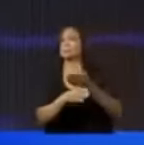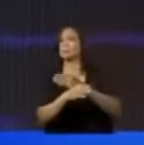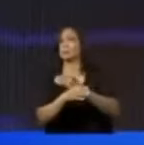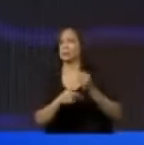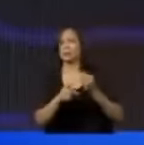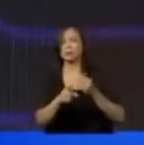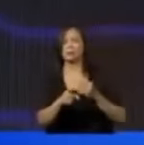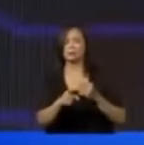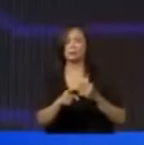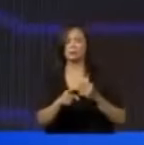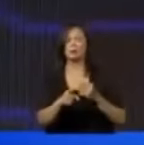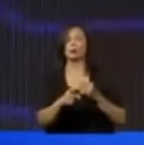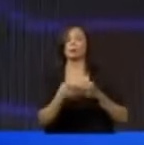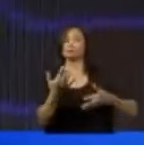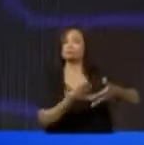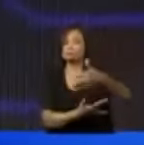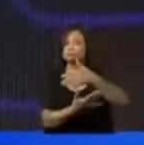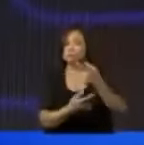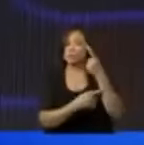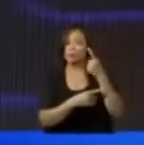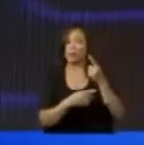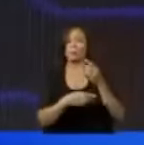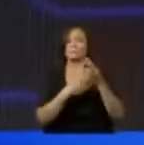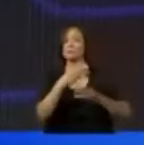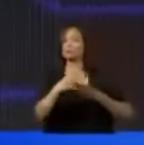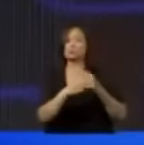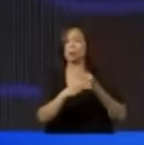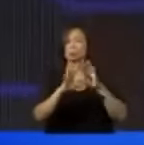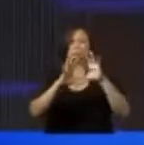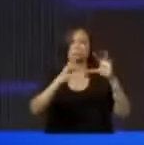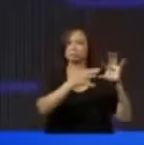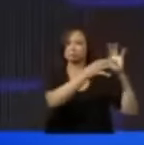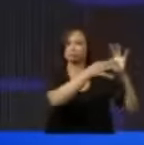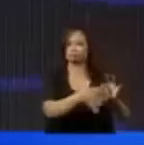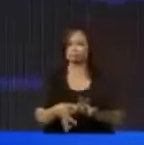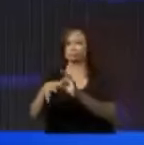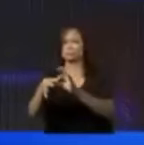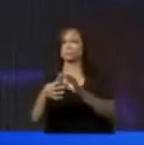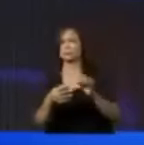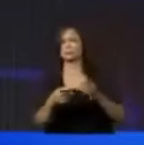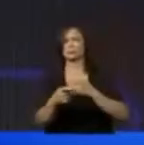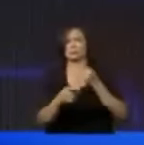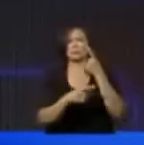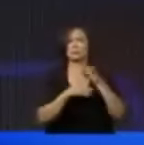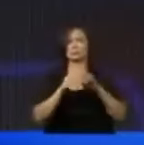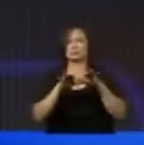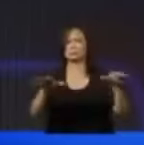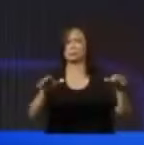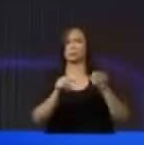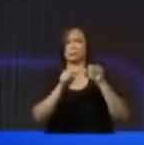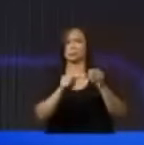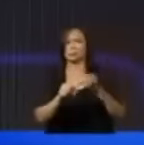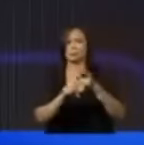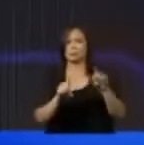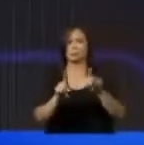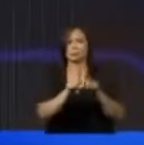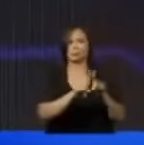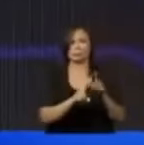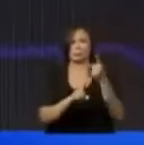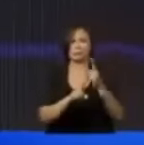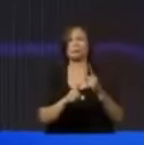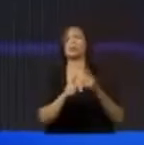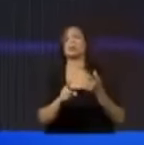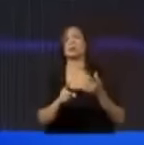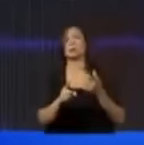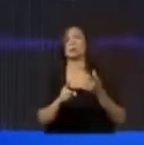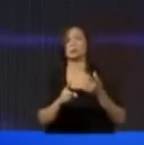progresa, que interactúa con el resto del mundo, y esa se siente que va en expansión continua. Pero hay otro lado de la